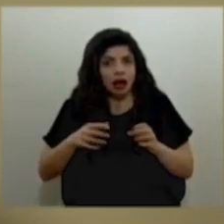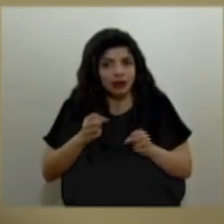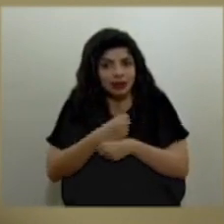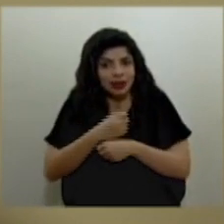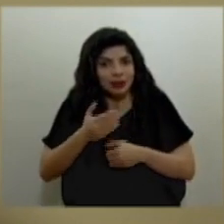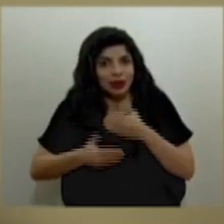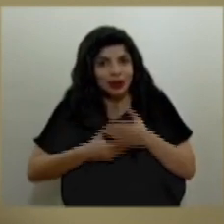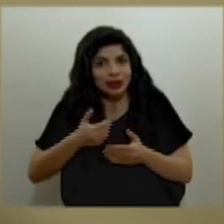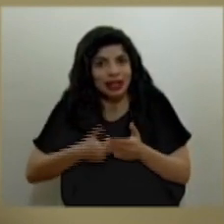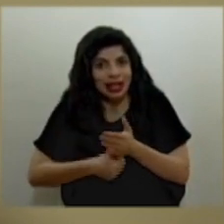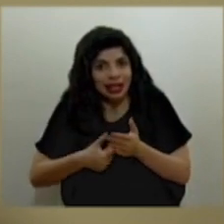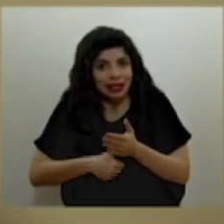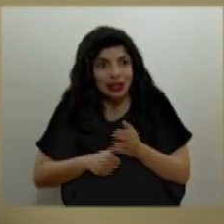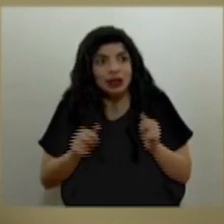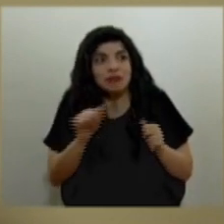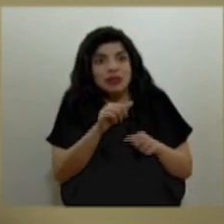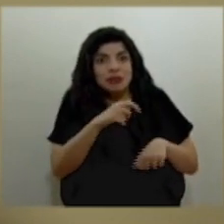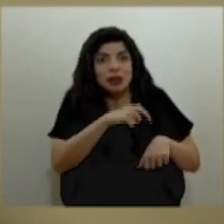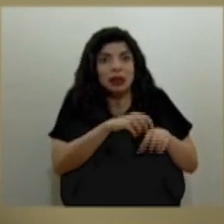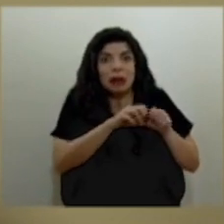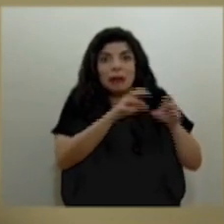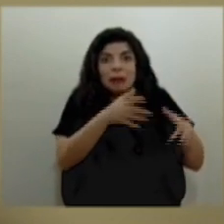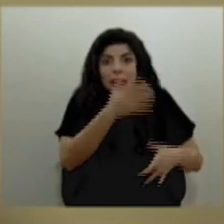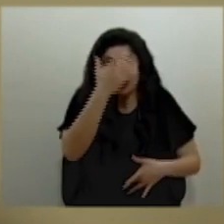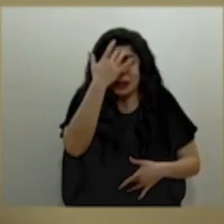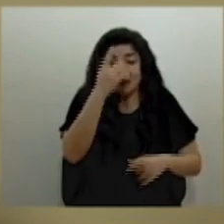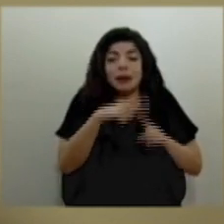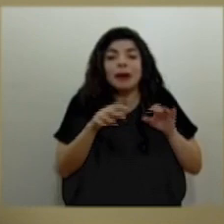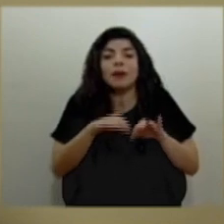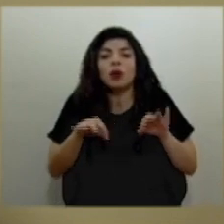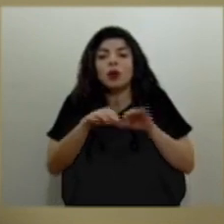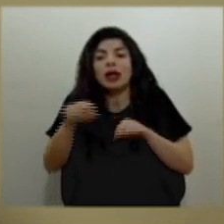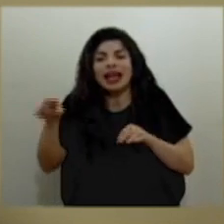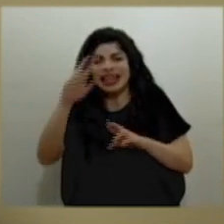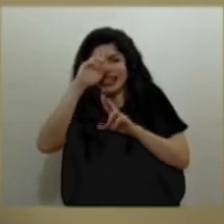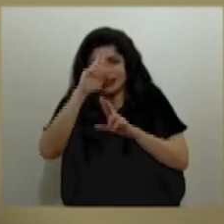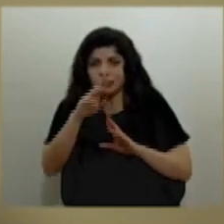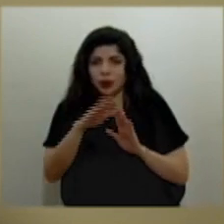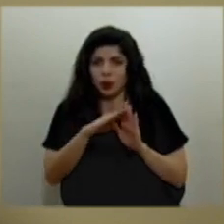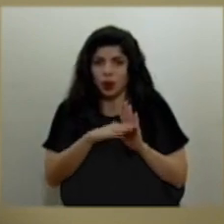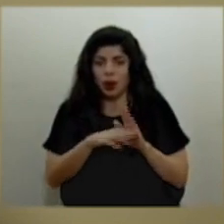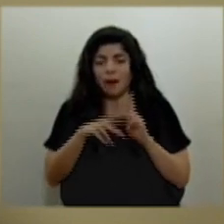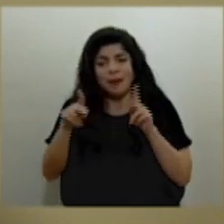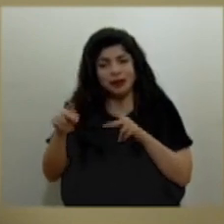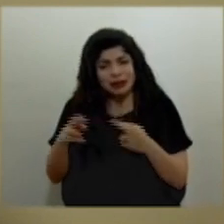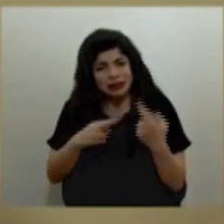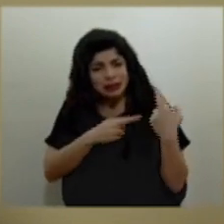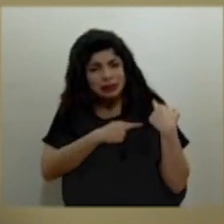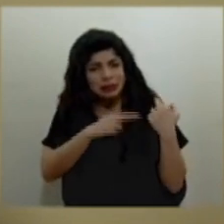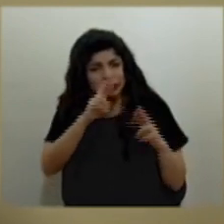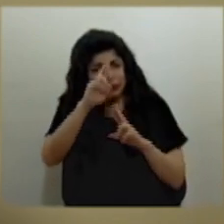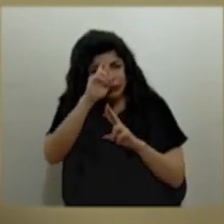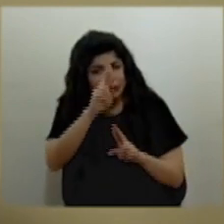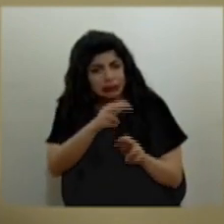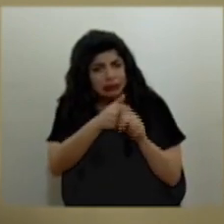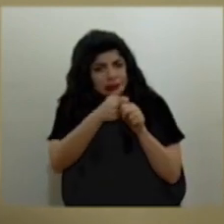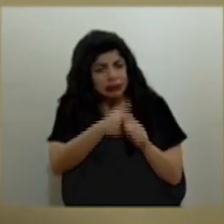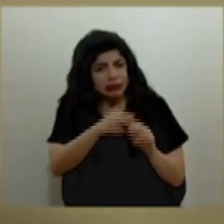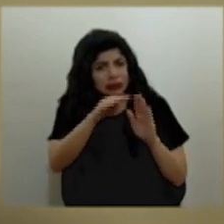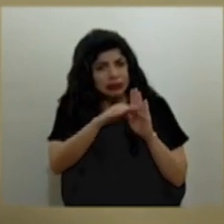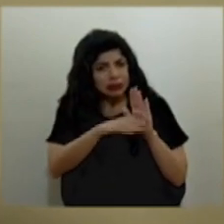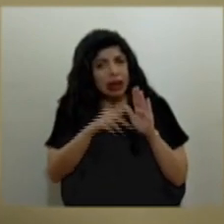tipo en medio de olas pandémicas. Y lo importante aquí es que se cumplan protocolos, que la gente sea responsable, que se apeguen a los protocolos y que se pueda salir